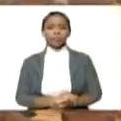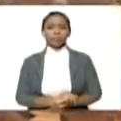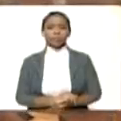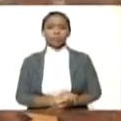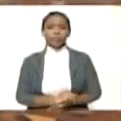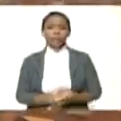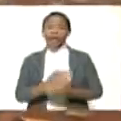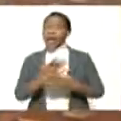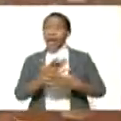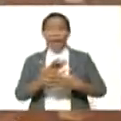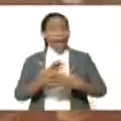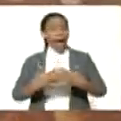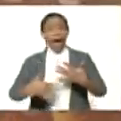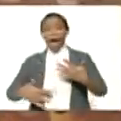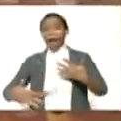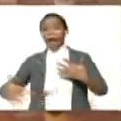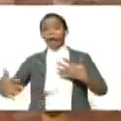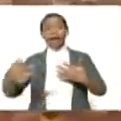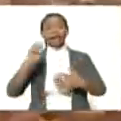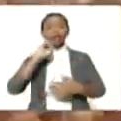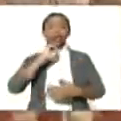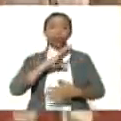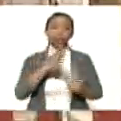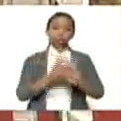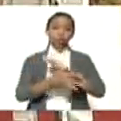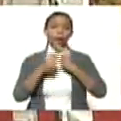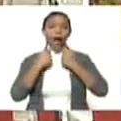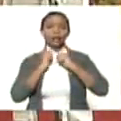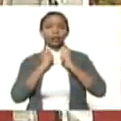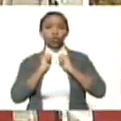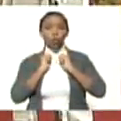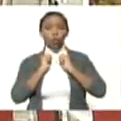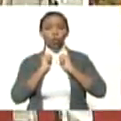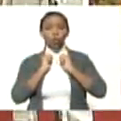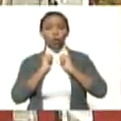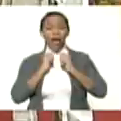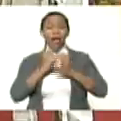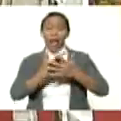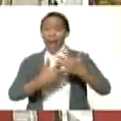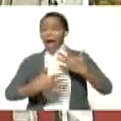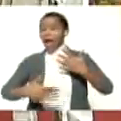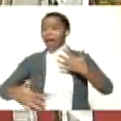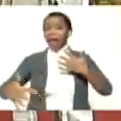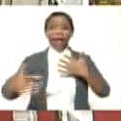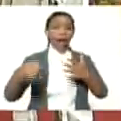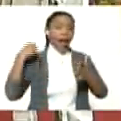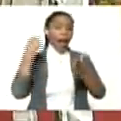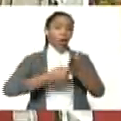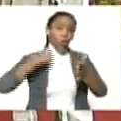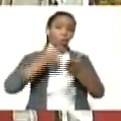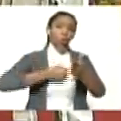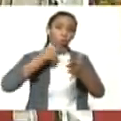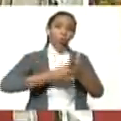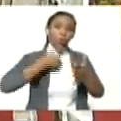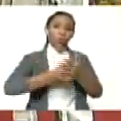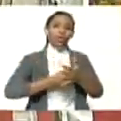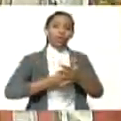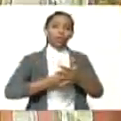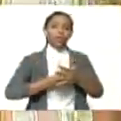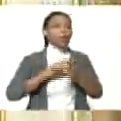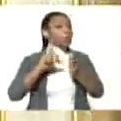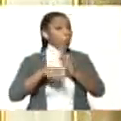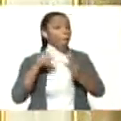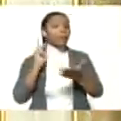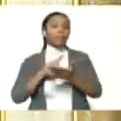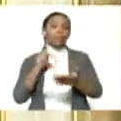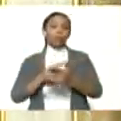Es larga la trayectoria de Aristóbulo, es larga su lucha. Luego participó